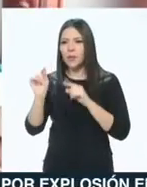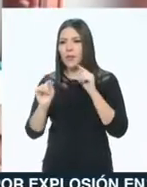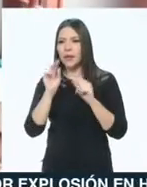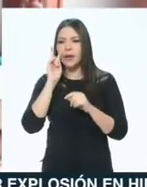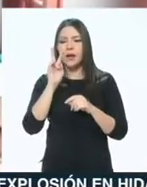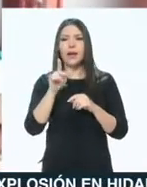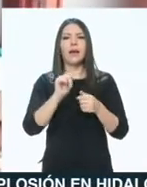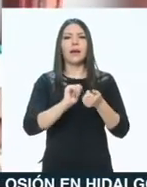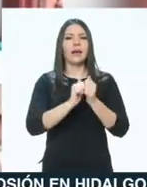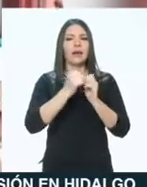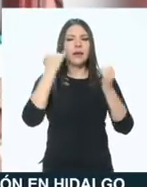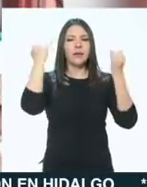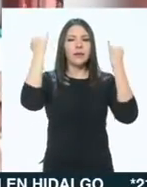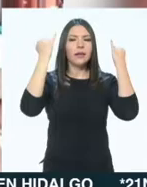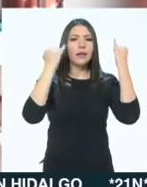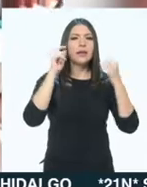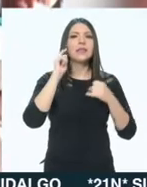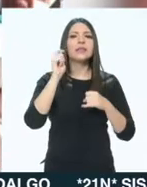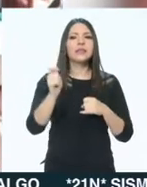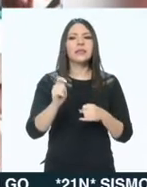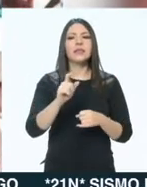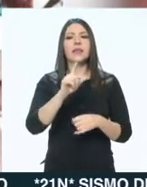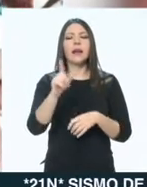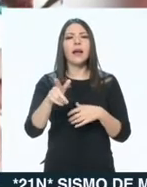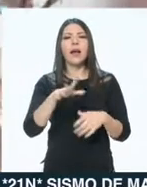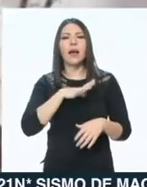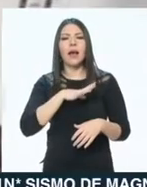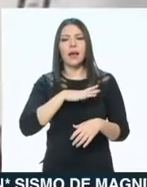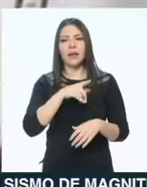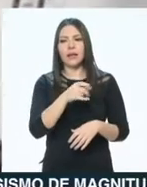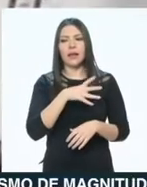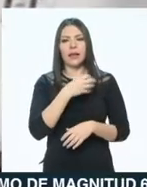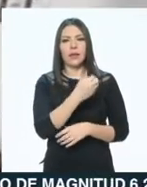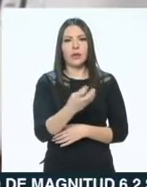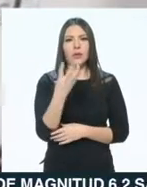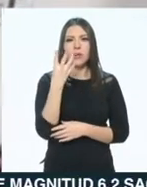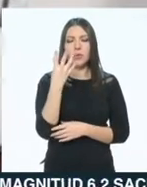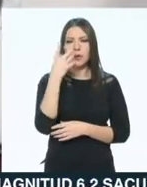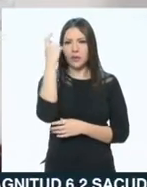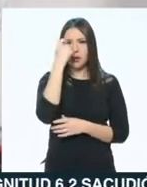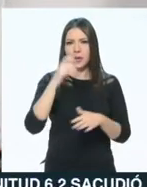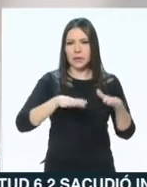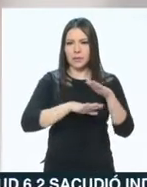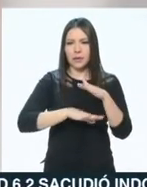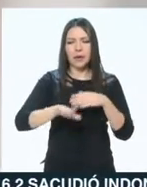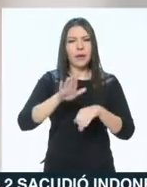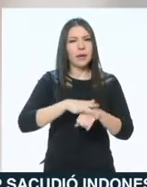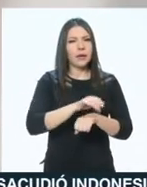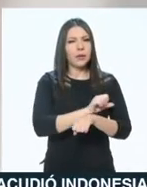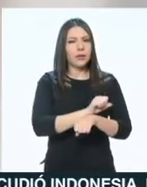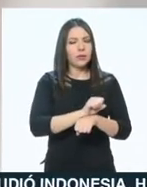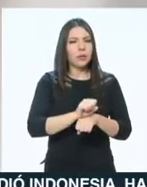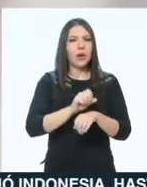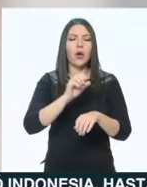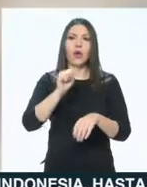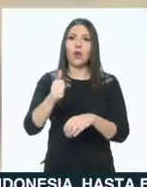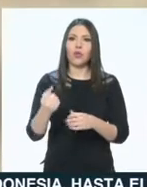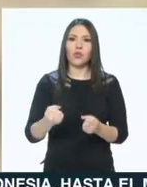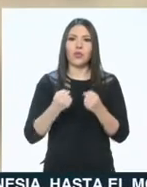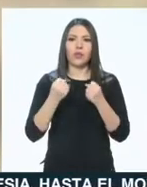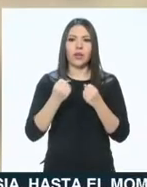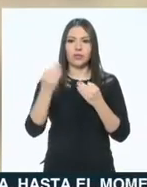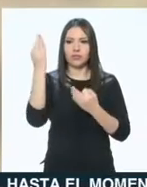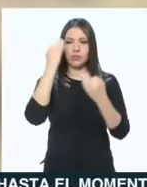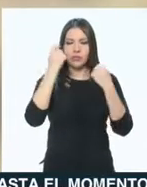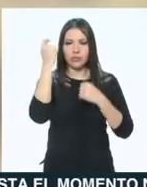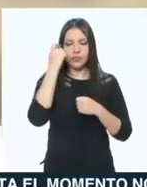a imaginarte más qué es lo que vas a tener al final. Entonces, tenemos 4 maquillajes básicos que van como del más sencillo al más cargado. De ahí